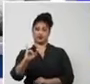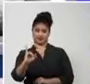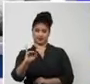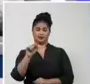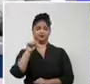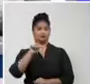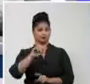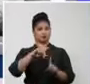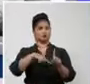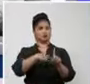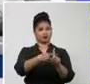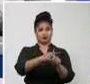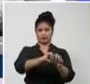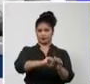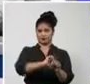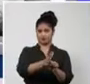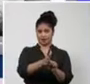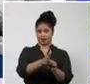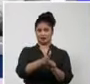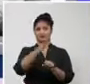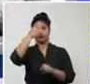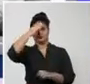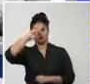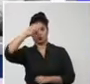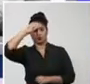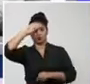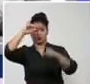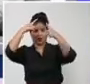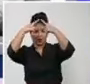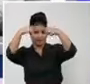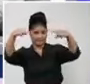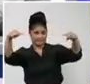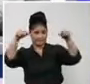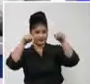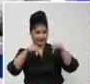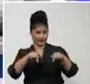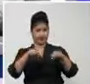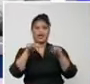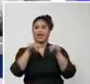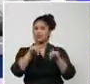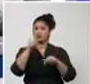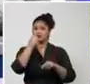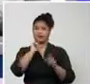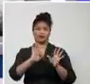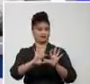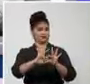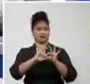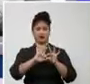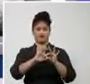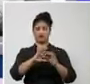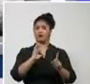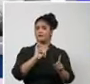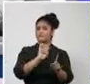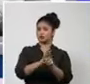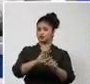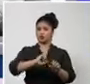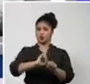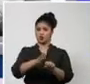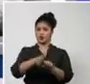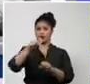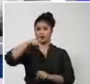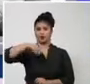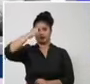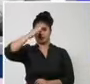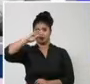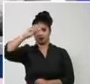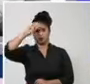la COVID-19, la cifra más alta en una jornada desde el inicio de la epidemia. Lamentablemente, ayer se